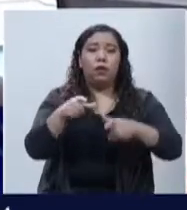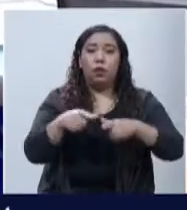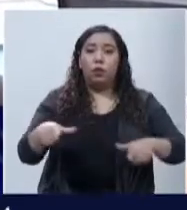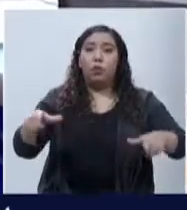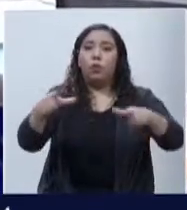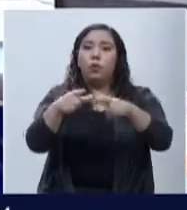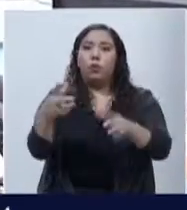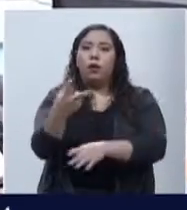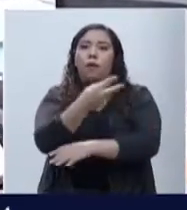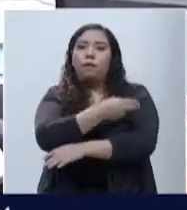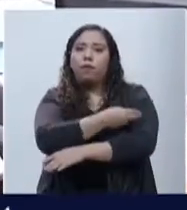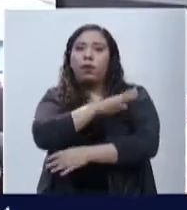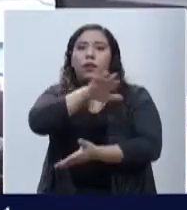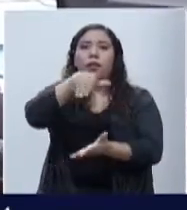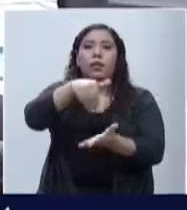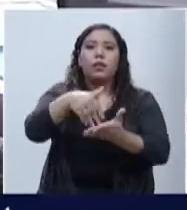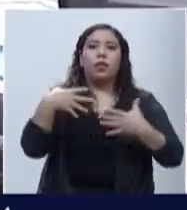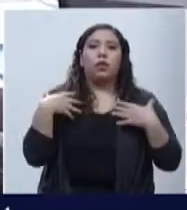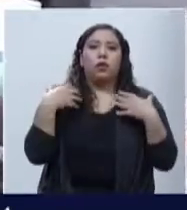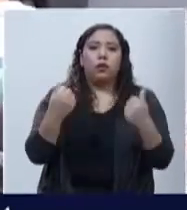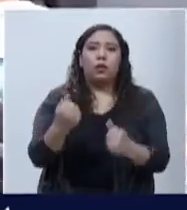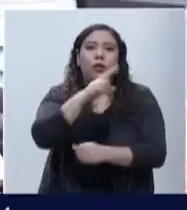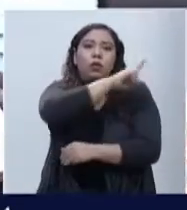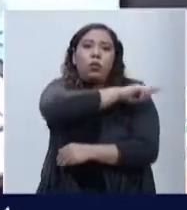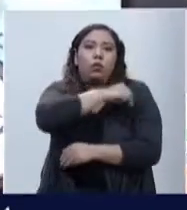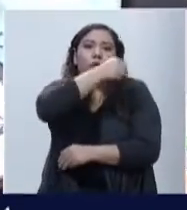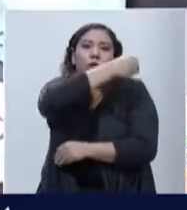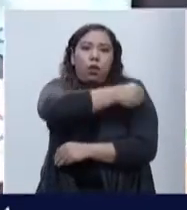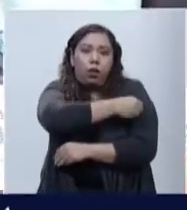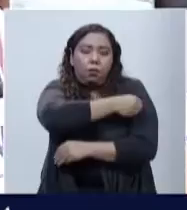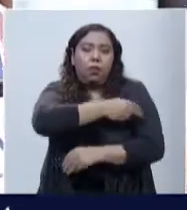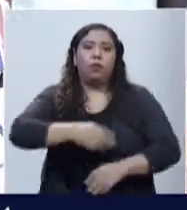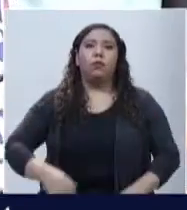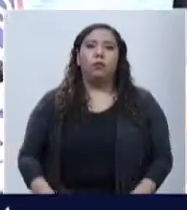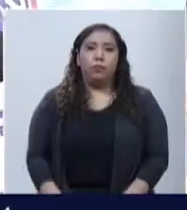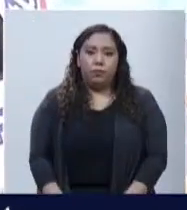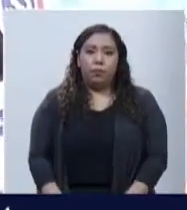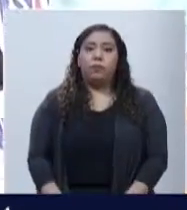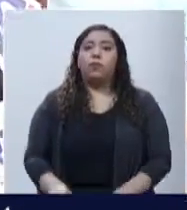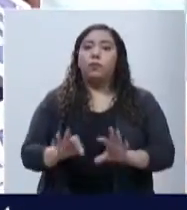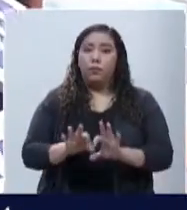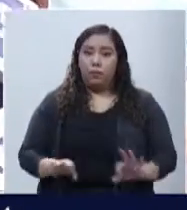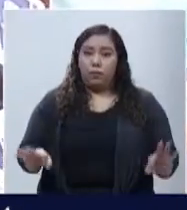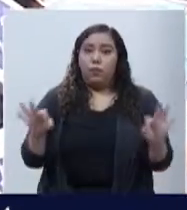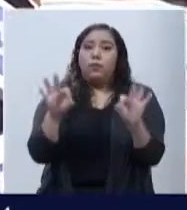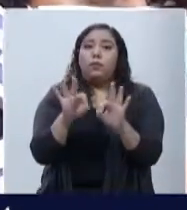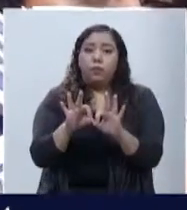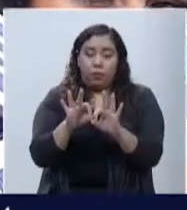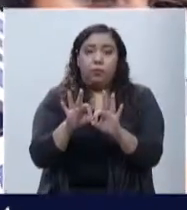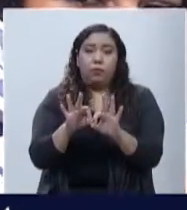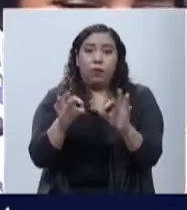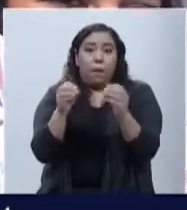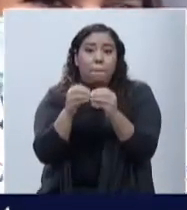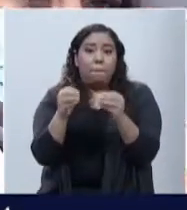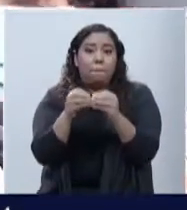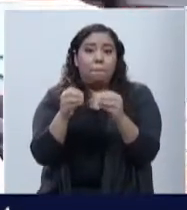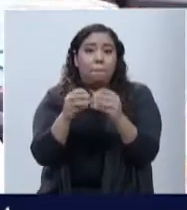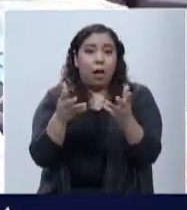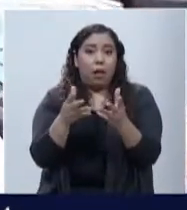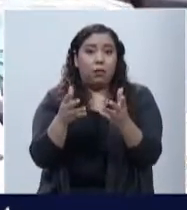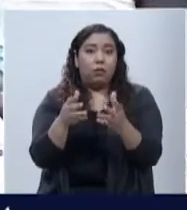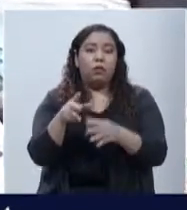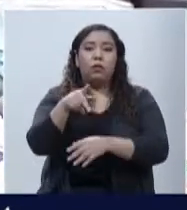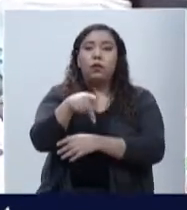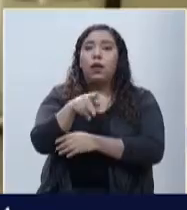un en cada centro de salud y con la adquisición de la próxima nueva en eso es importante que vamos ampliando lo que es la cobertura del programa de la